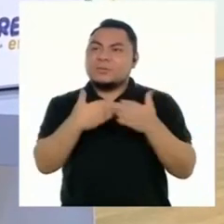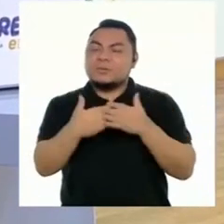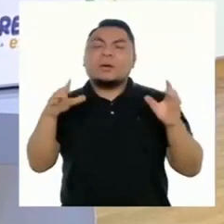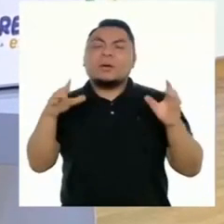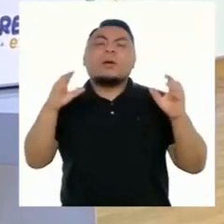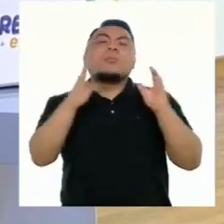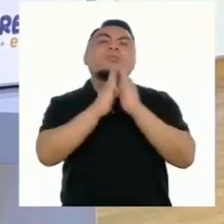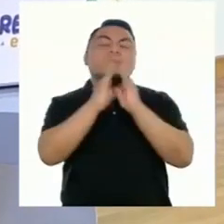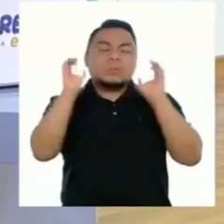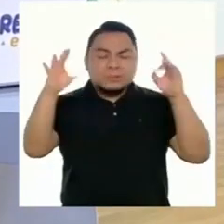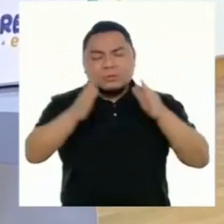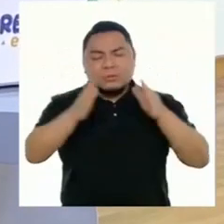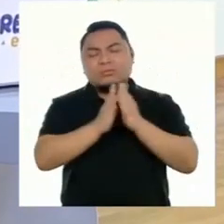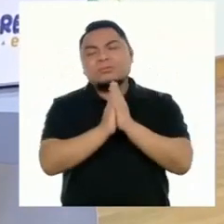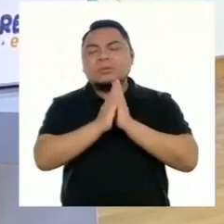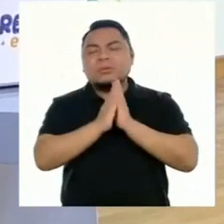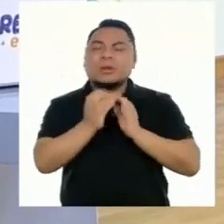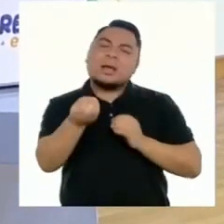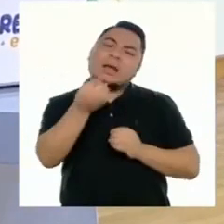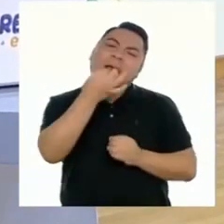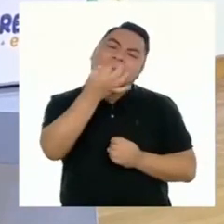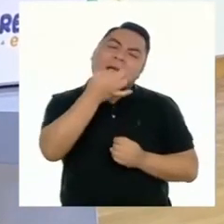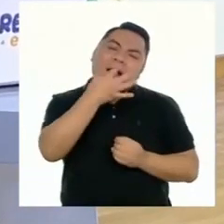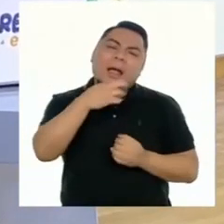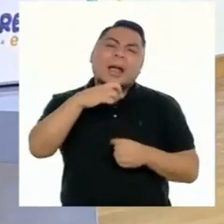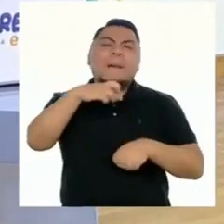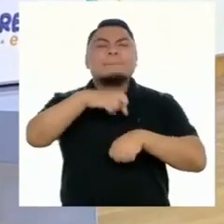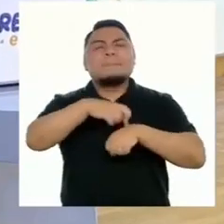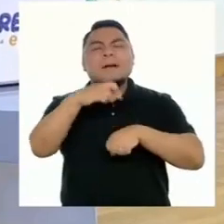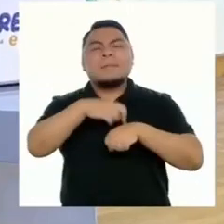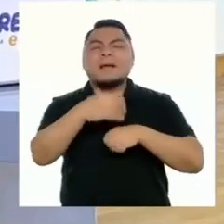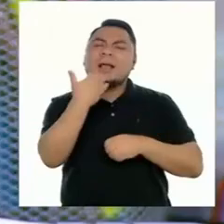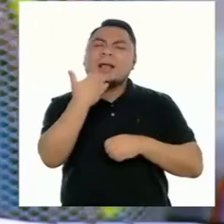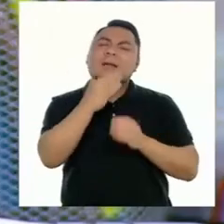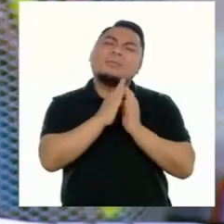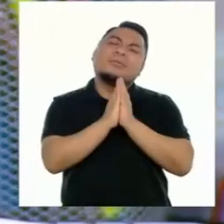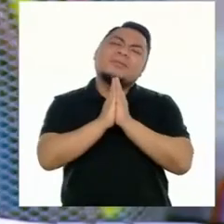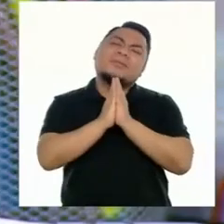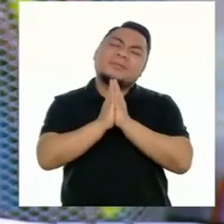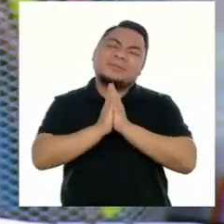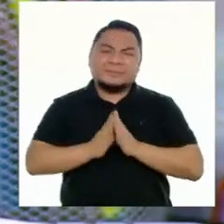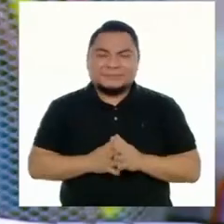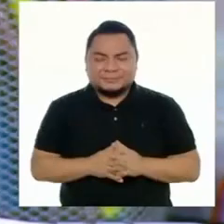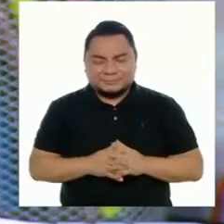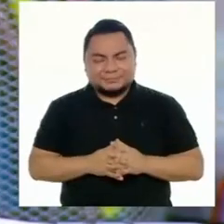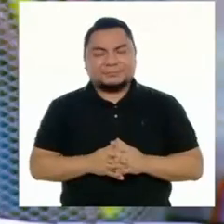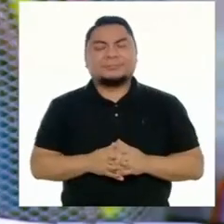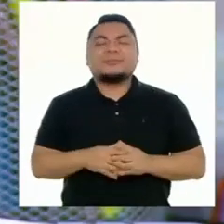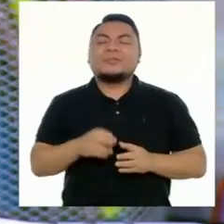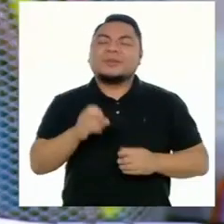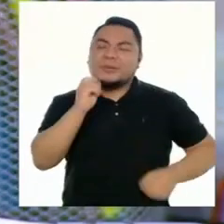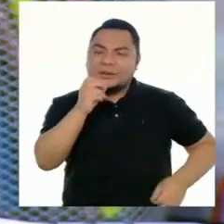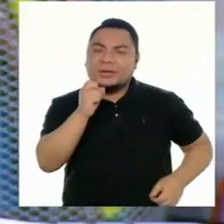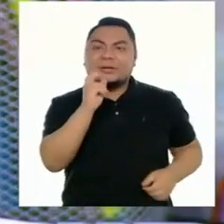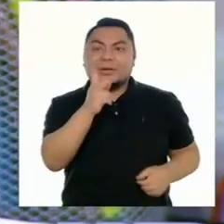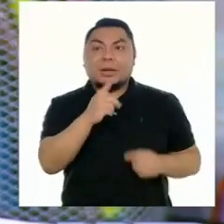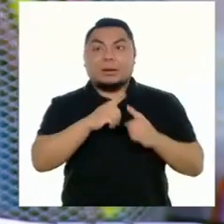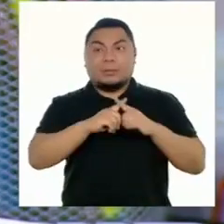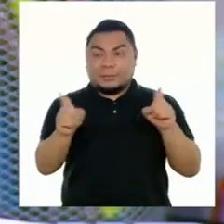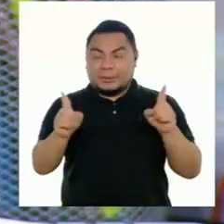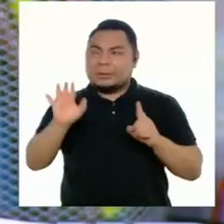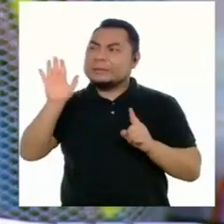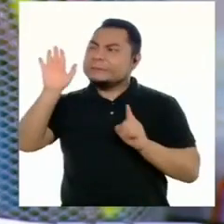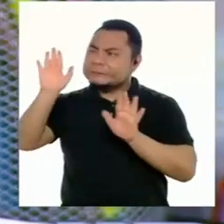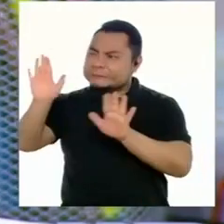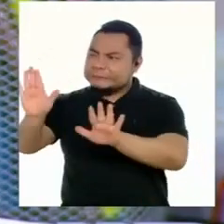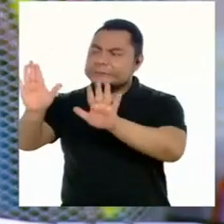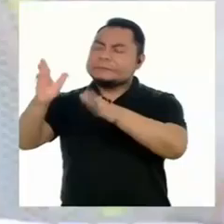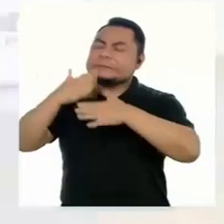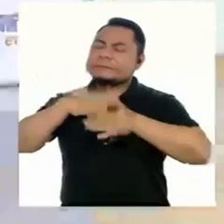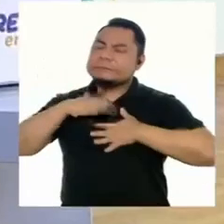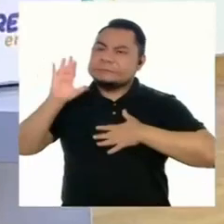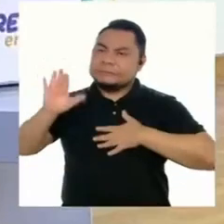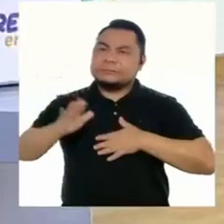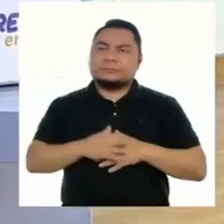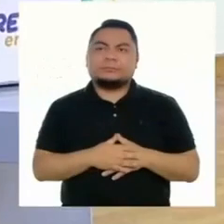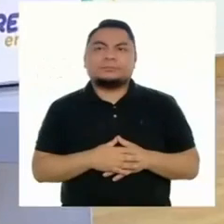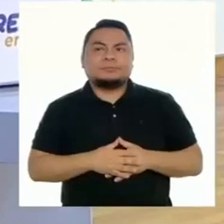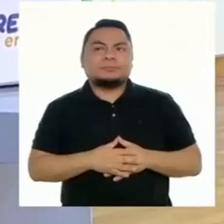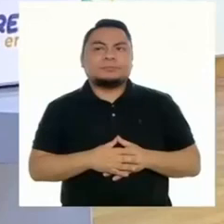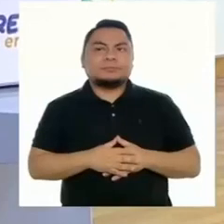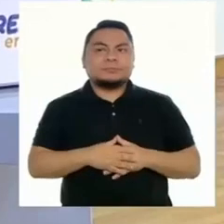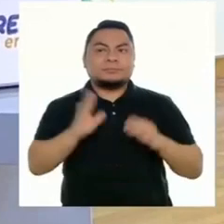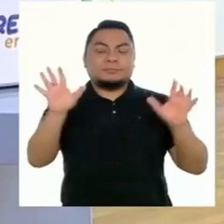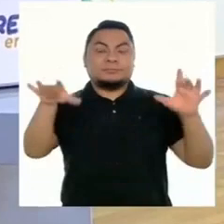televisión y consígueme papas de ají, por favor. Ok, pero no me